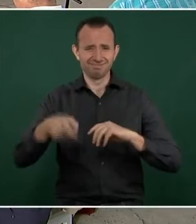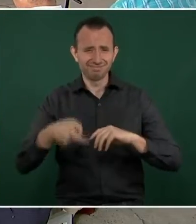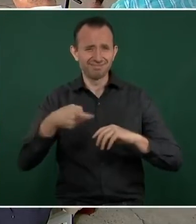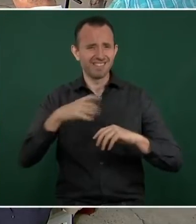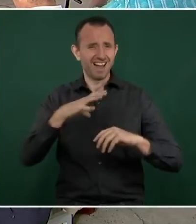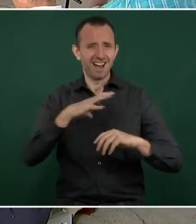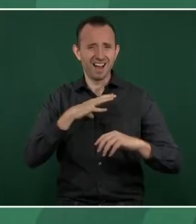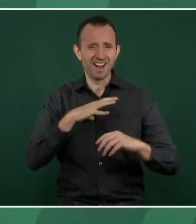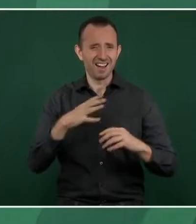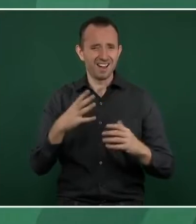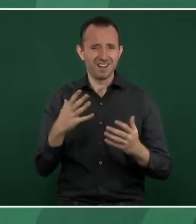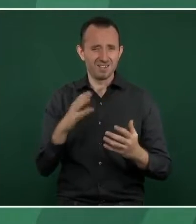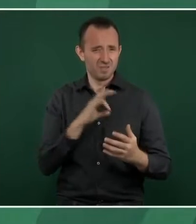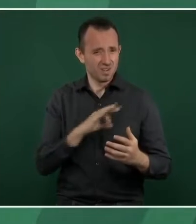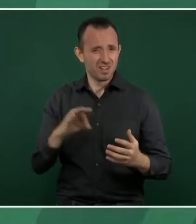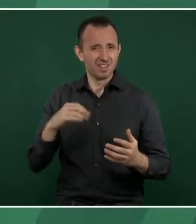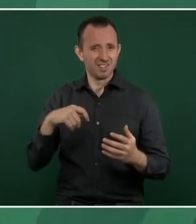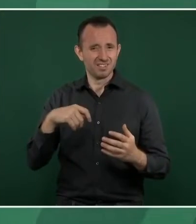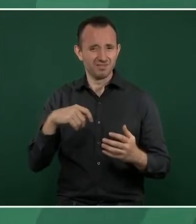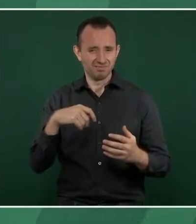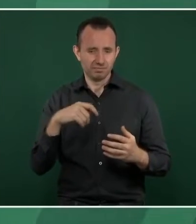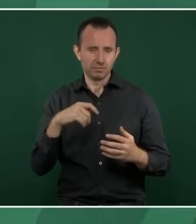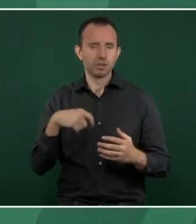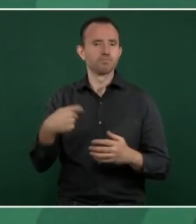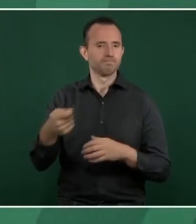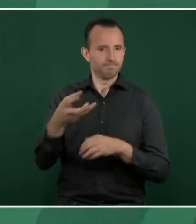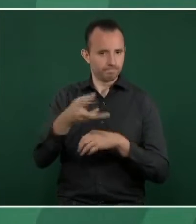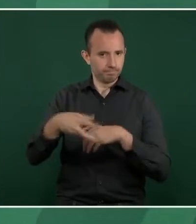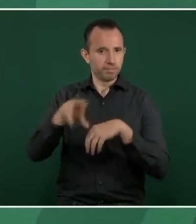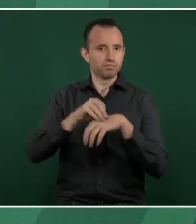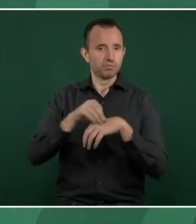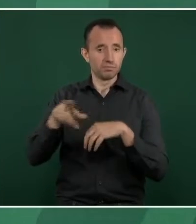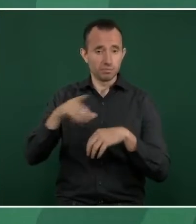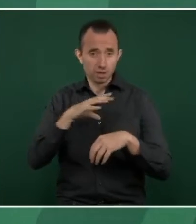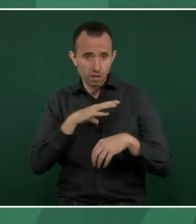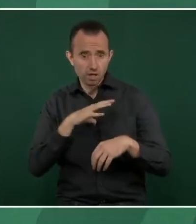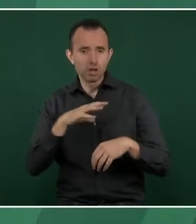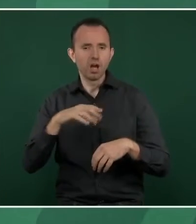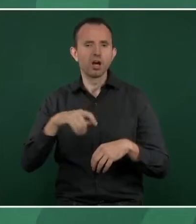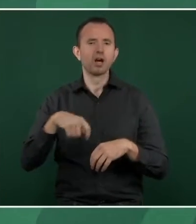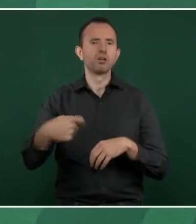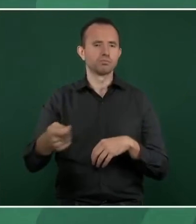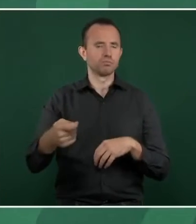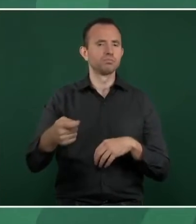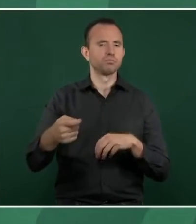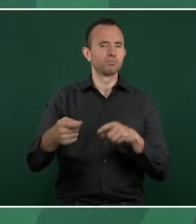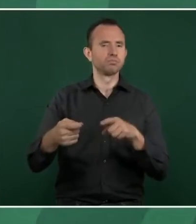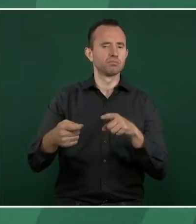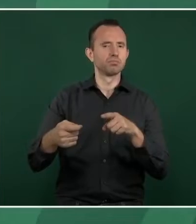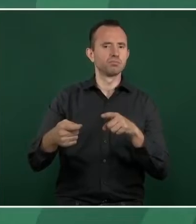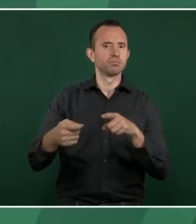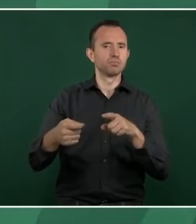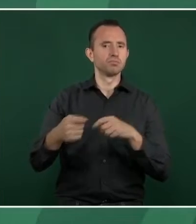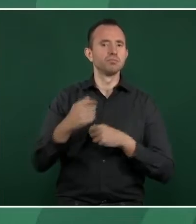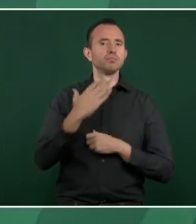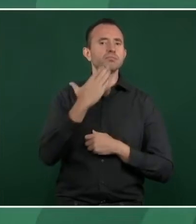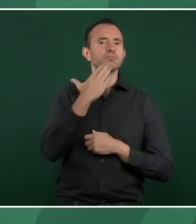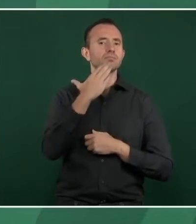permisos. Es una muy buena noticia. Sí. Muy buena noticia. Lo que no queremos, o lo que me